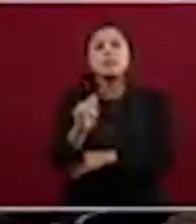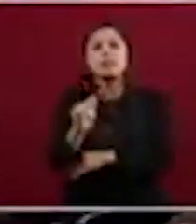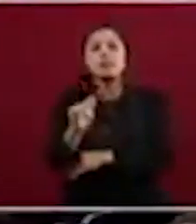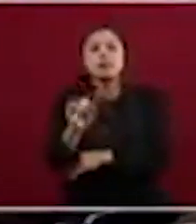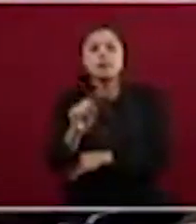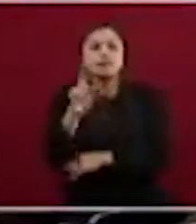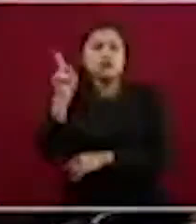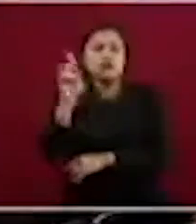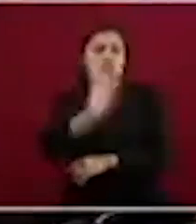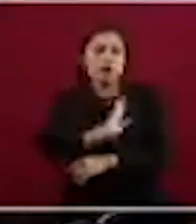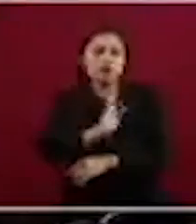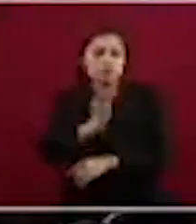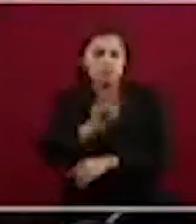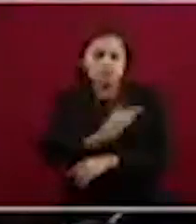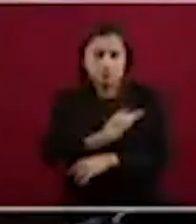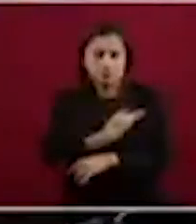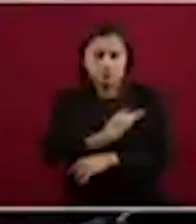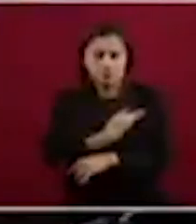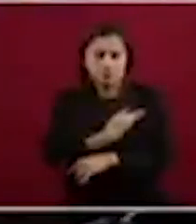después de que